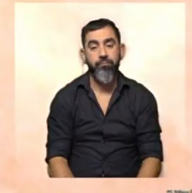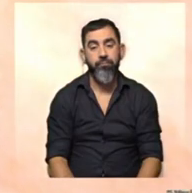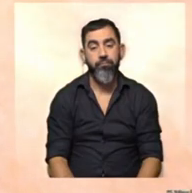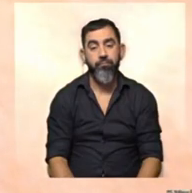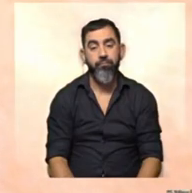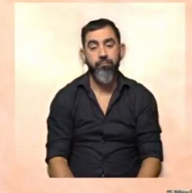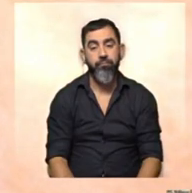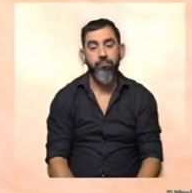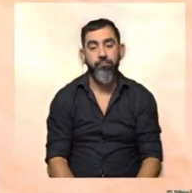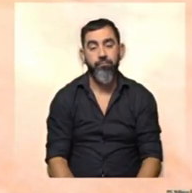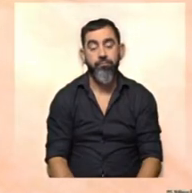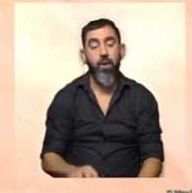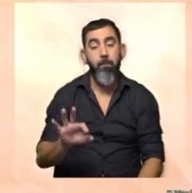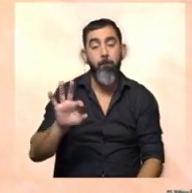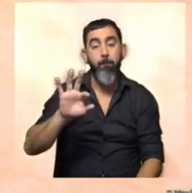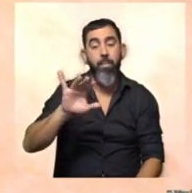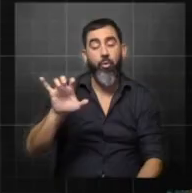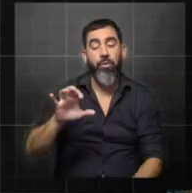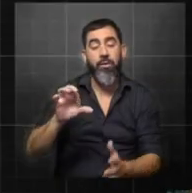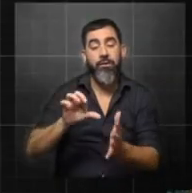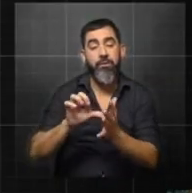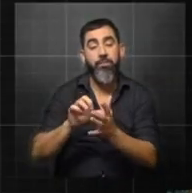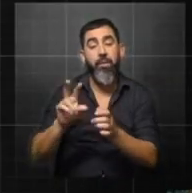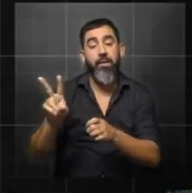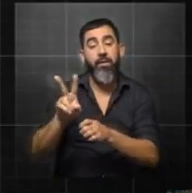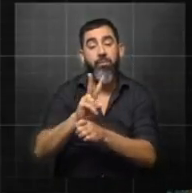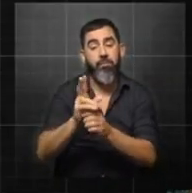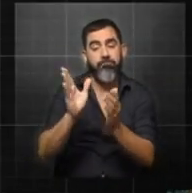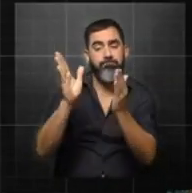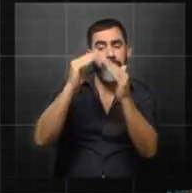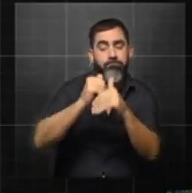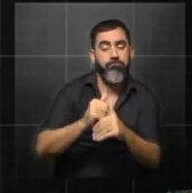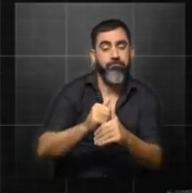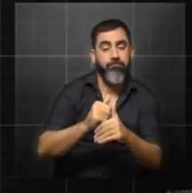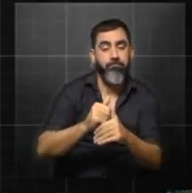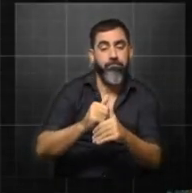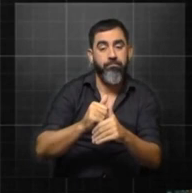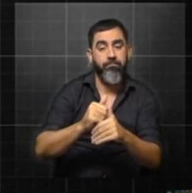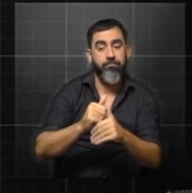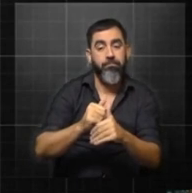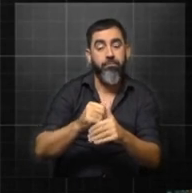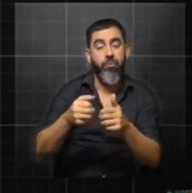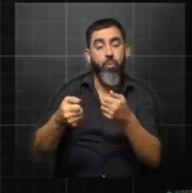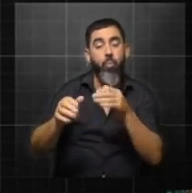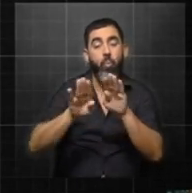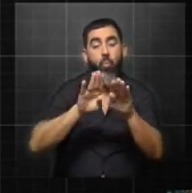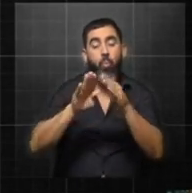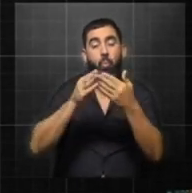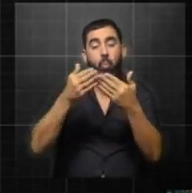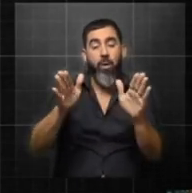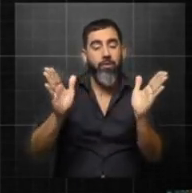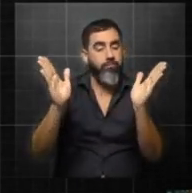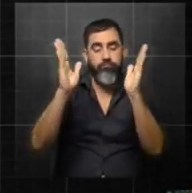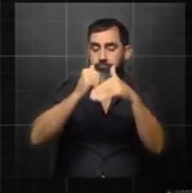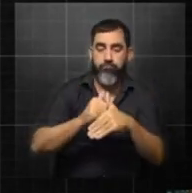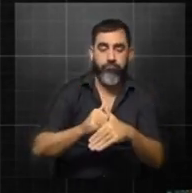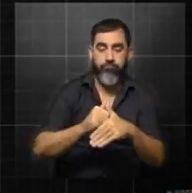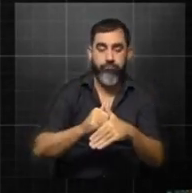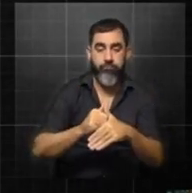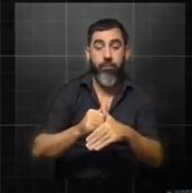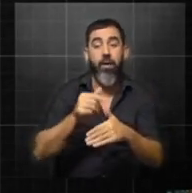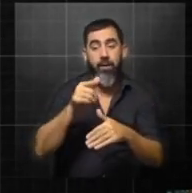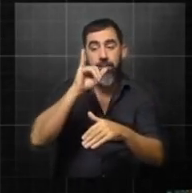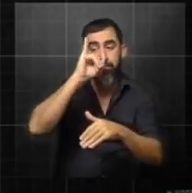Típicamente, el microondas tiene un sistema de seguridad que no permite utilizarlo con la puerta abierta, ¿verdad? Porque entonces ahí